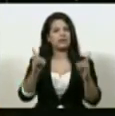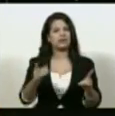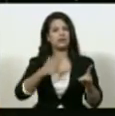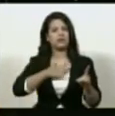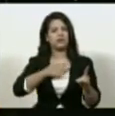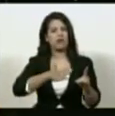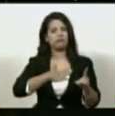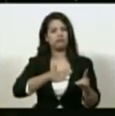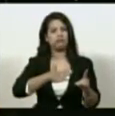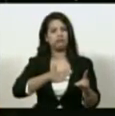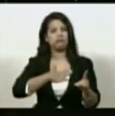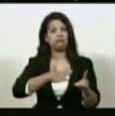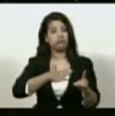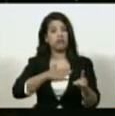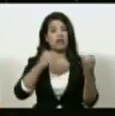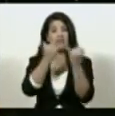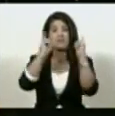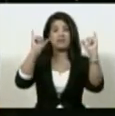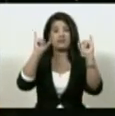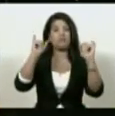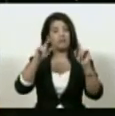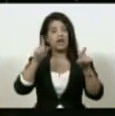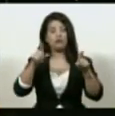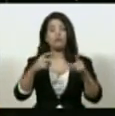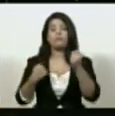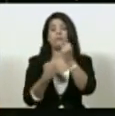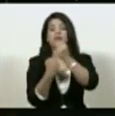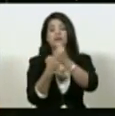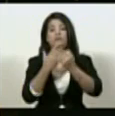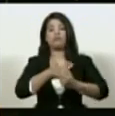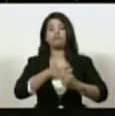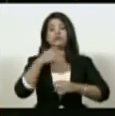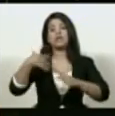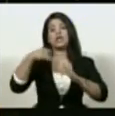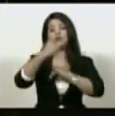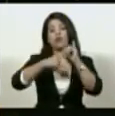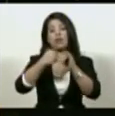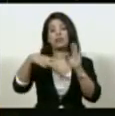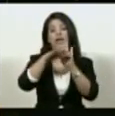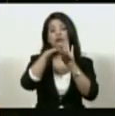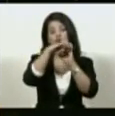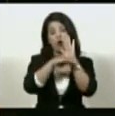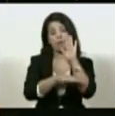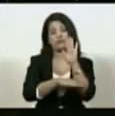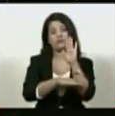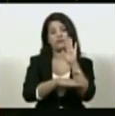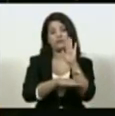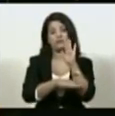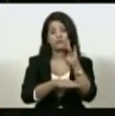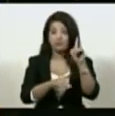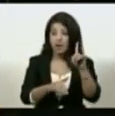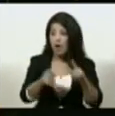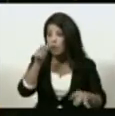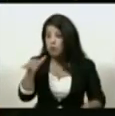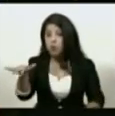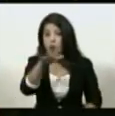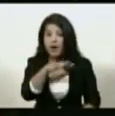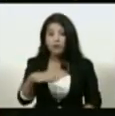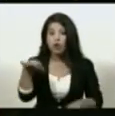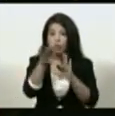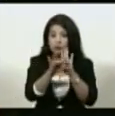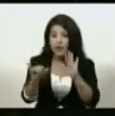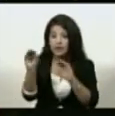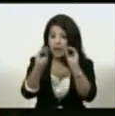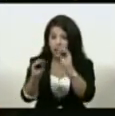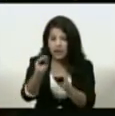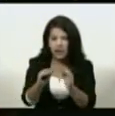independencia, principios fundamentales del derecho internacional. El poder constituyente originario